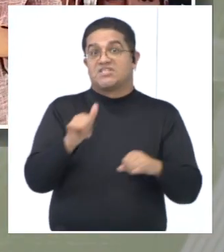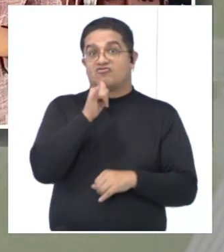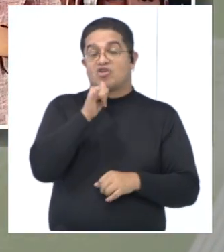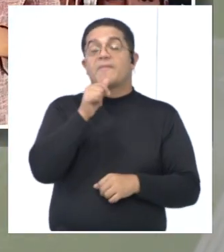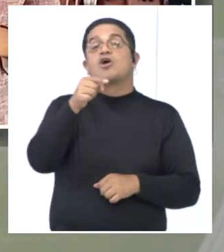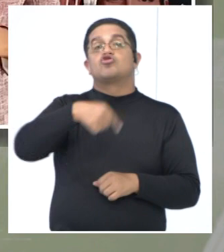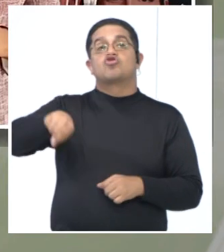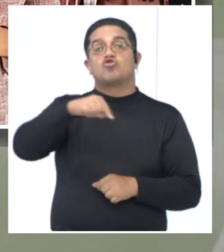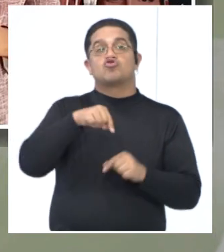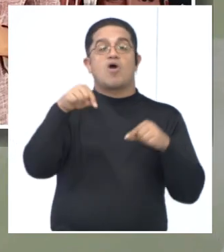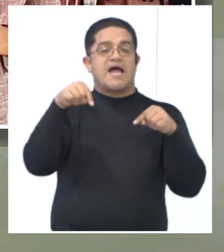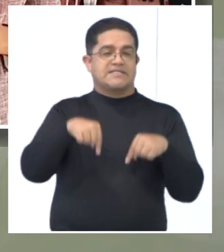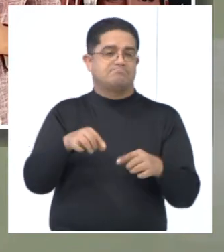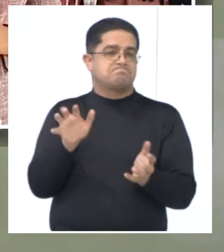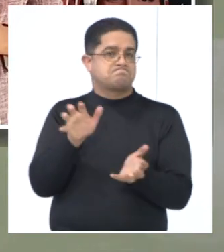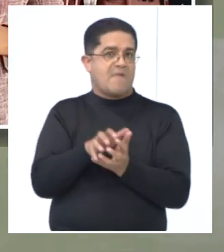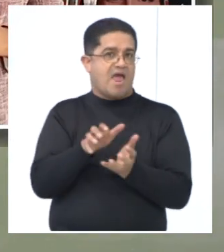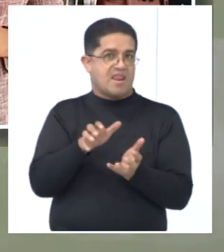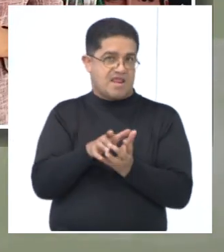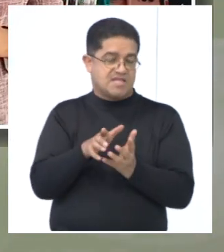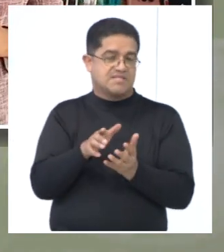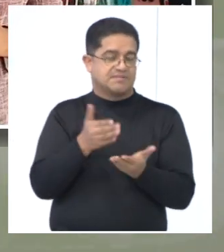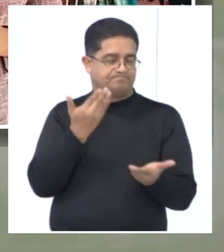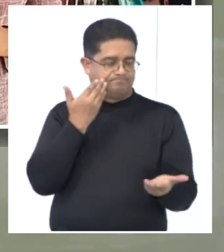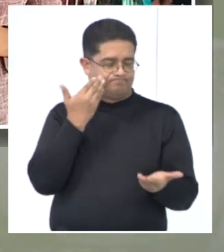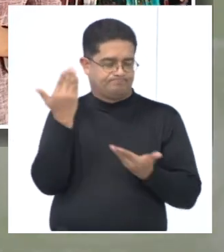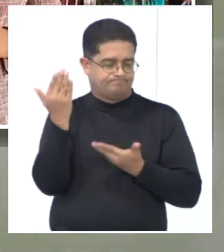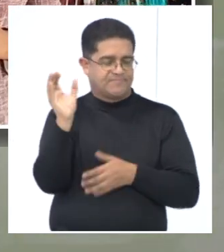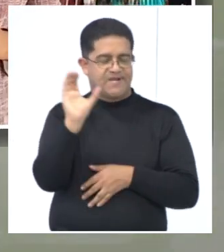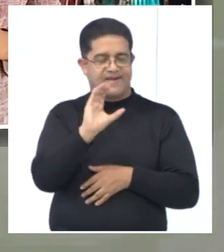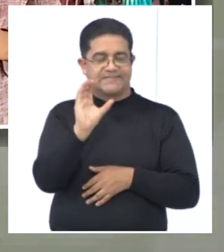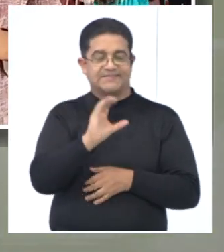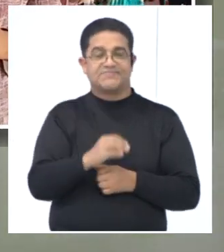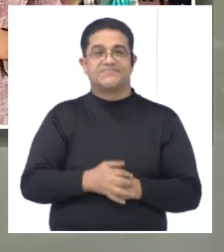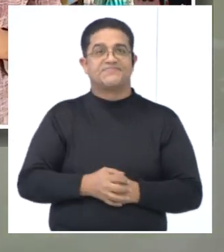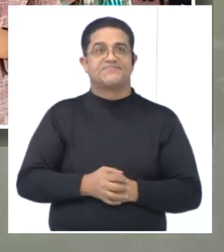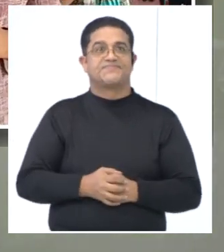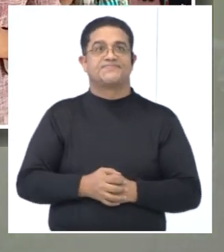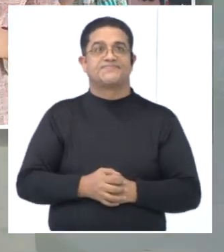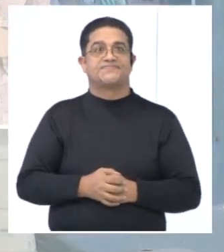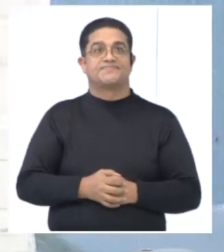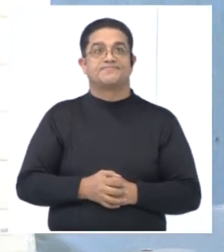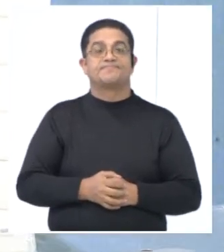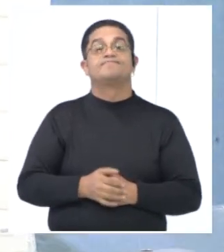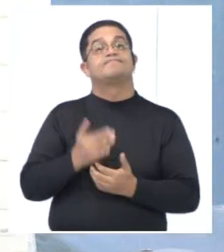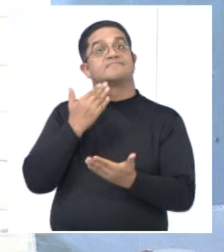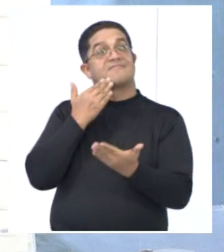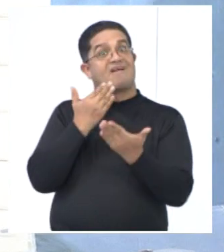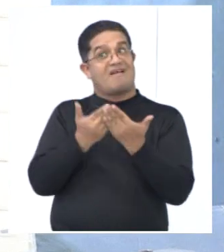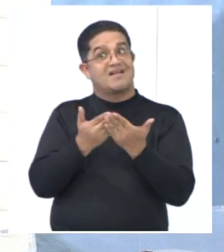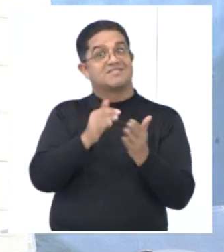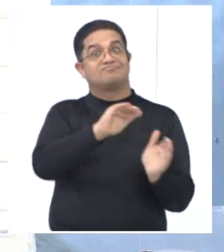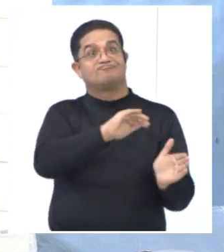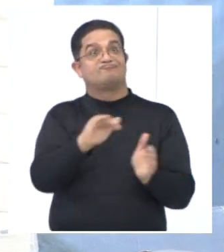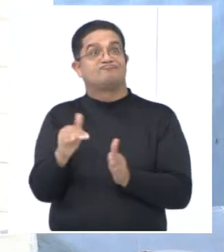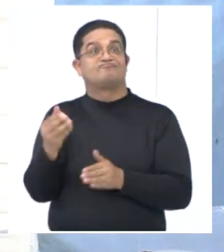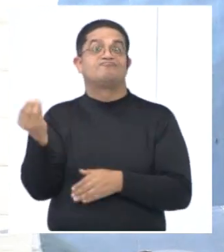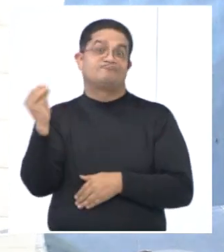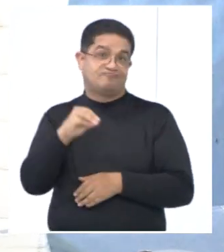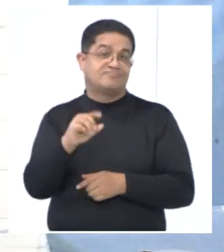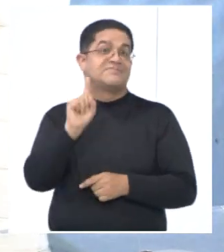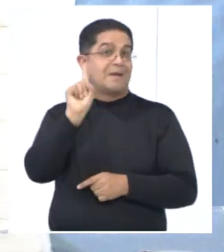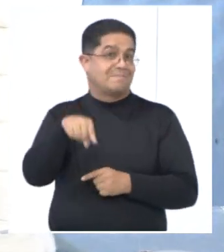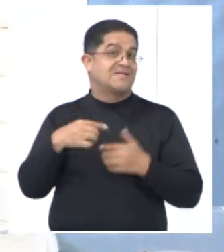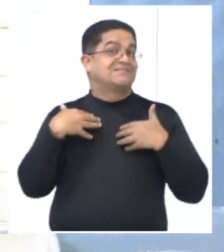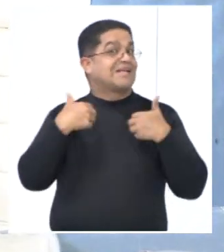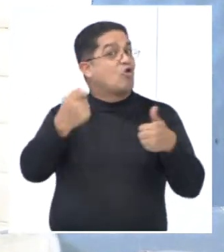esta hora desde la isla de Margarita, y con ella damos el pase a los estudios en la ciudad de Caracas. Gracias, Ana Mari. Bueno, y agregamos salud mental. A propósito también